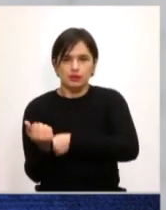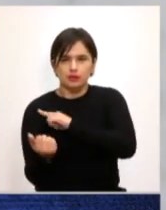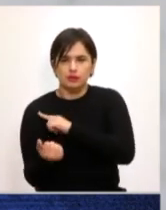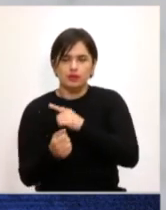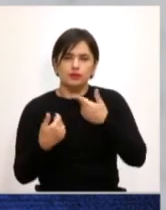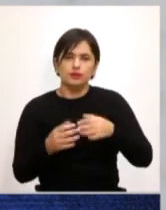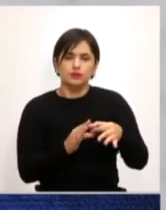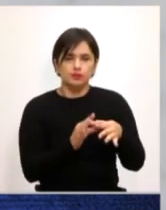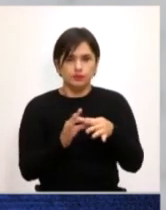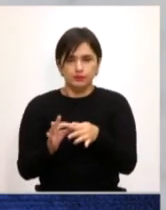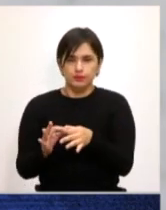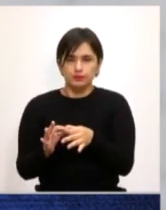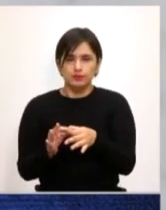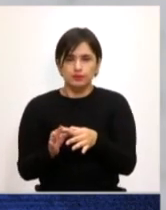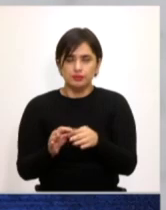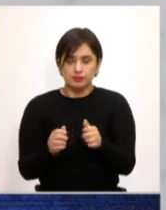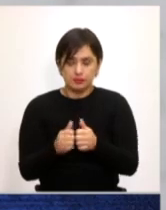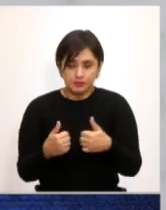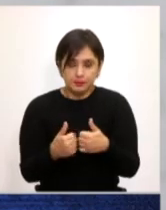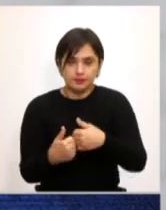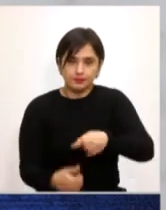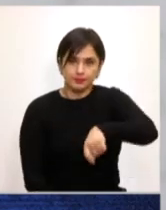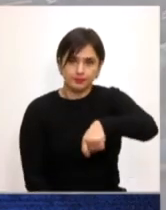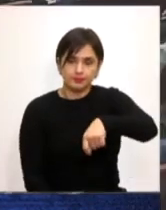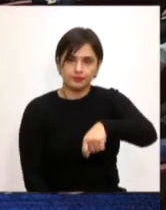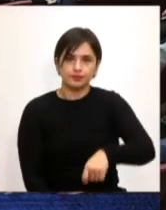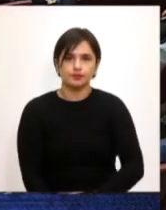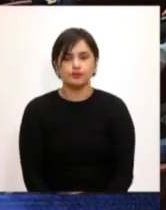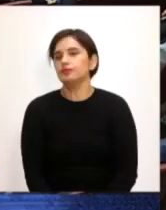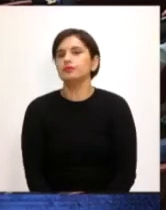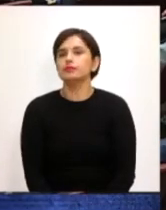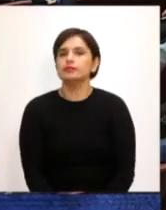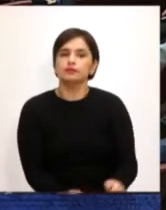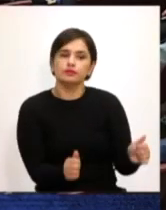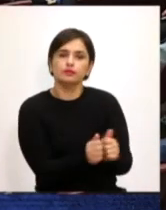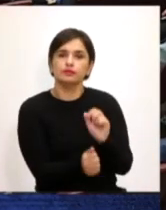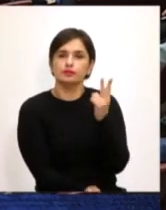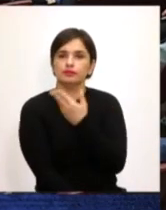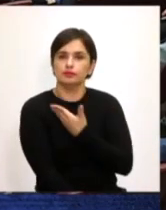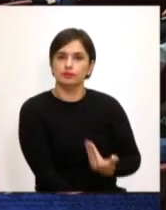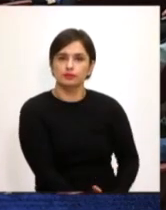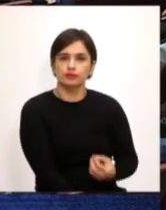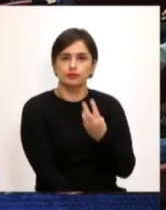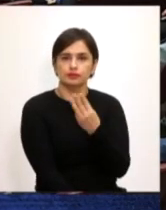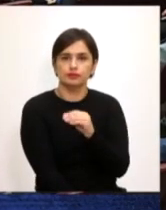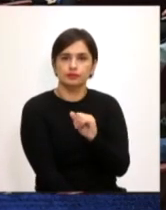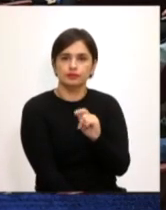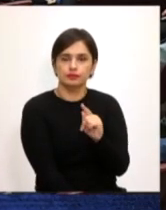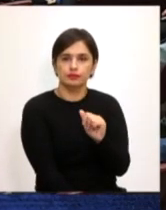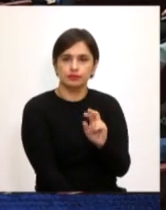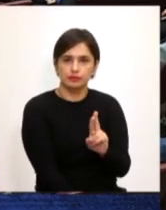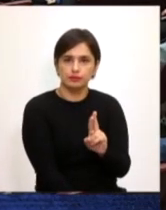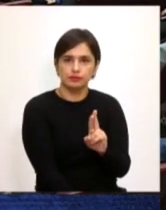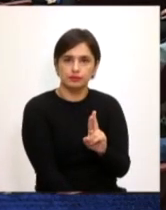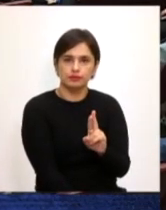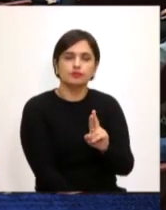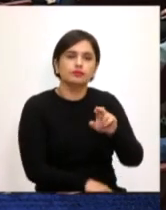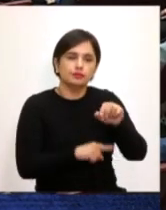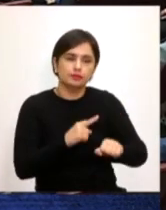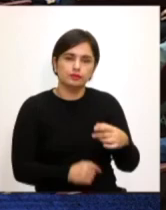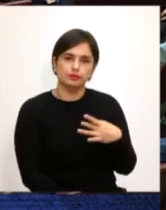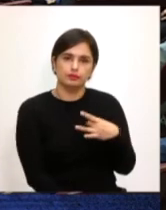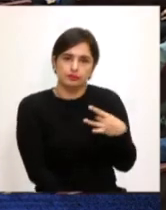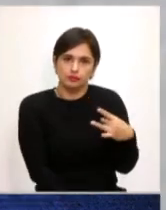esta razón, la Mesa del Senado, junto al vicepresidente senador Matías Walker, decidió aceptar la